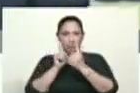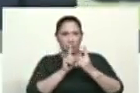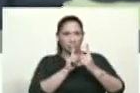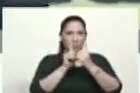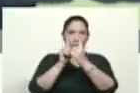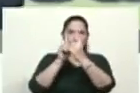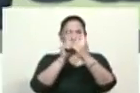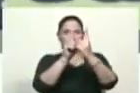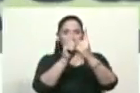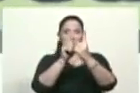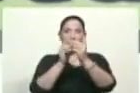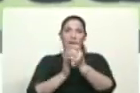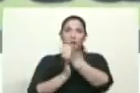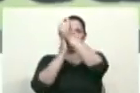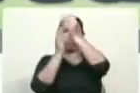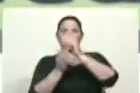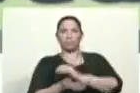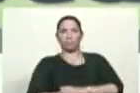aquel líder.